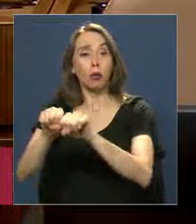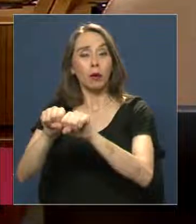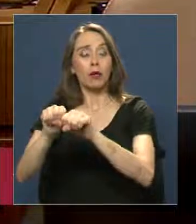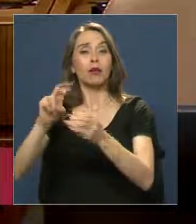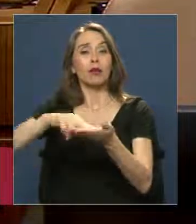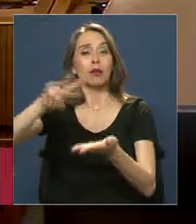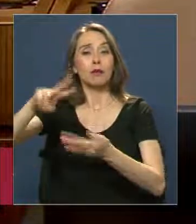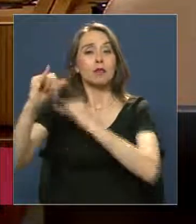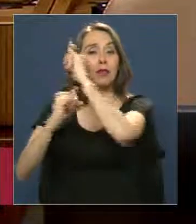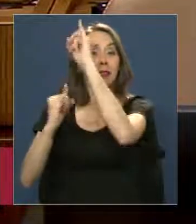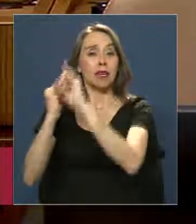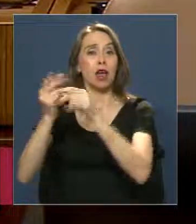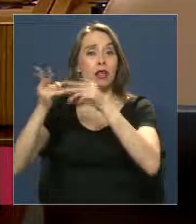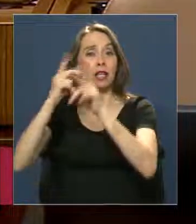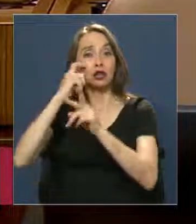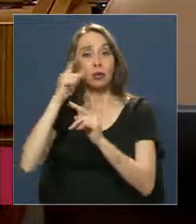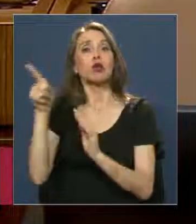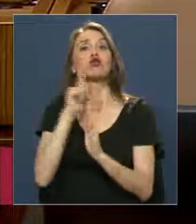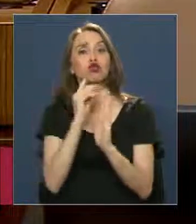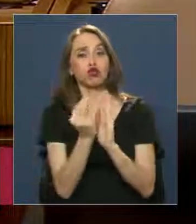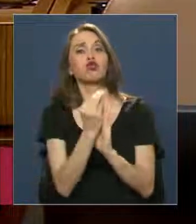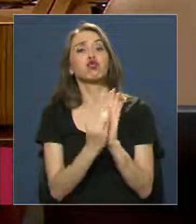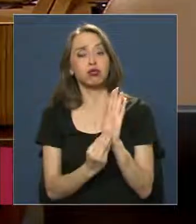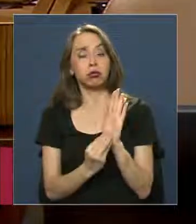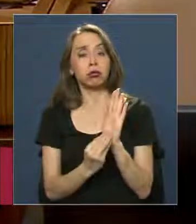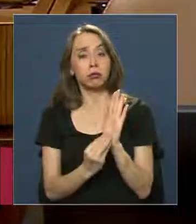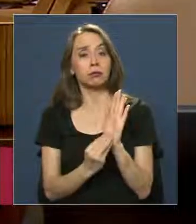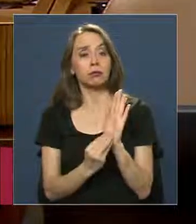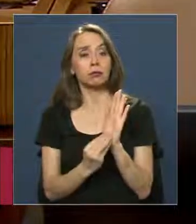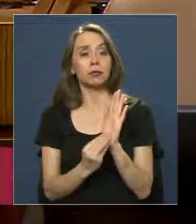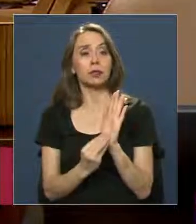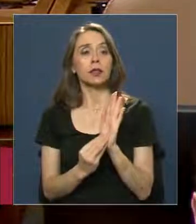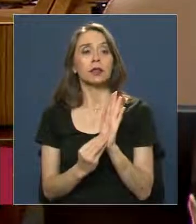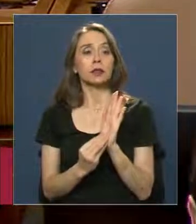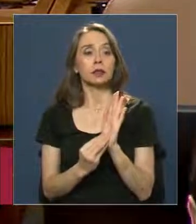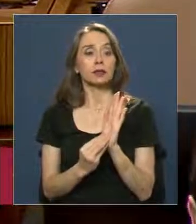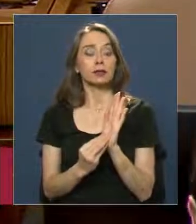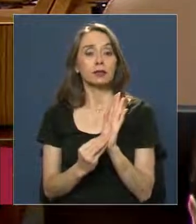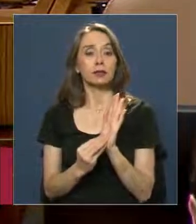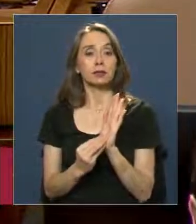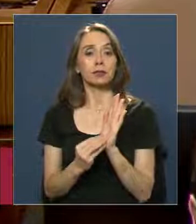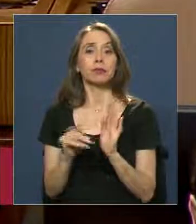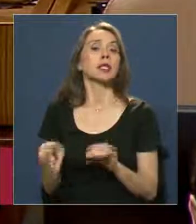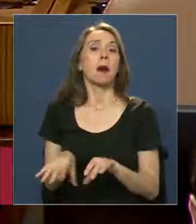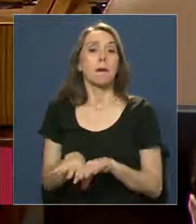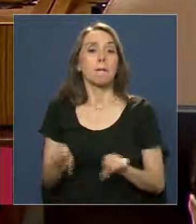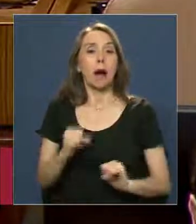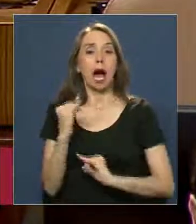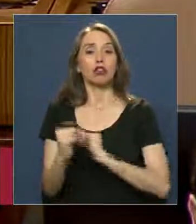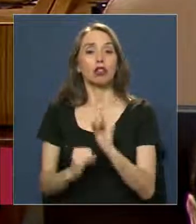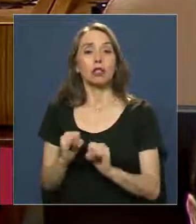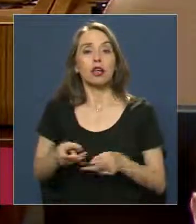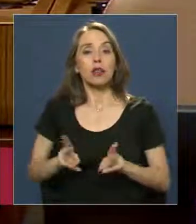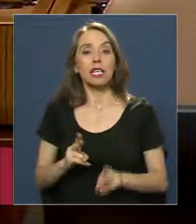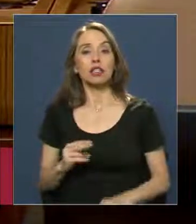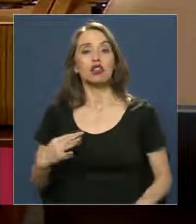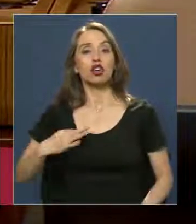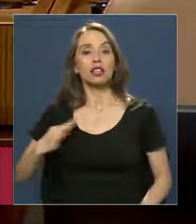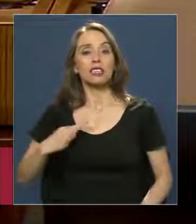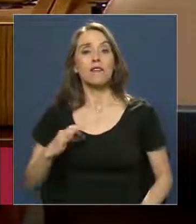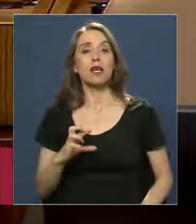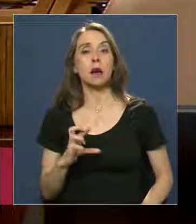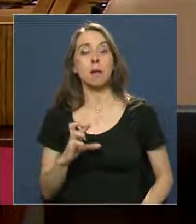humanos. Sin embargo, estos propios actos, por ejemplo, el Pacto Internacional de Derechos Civiles y